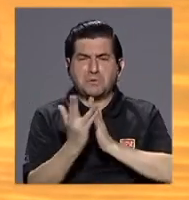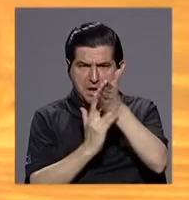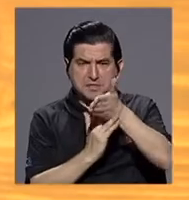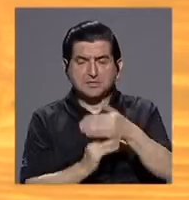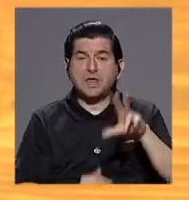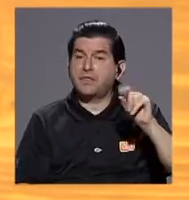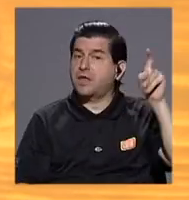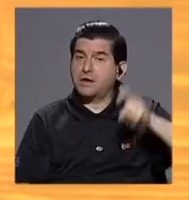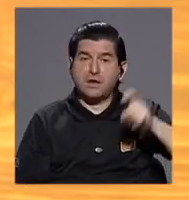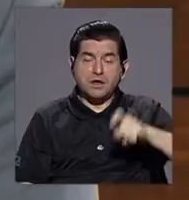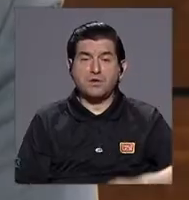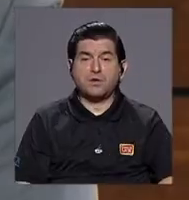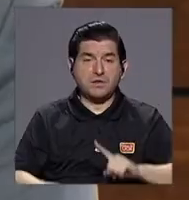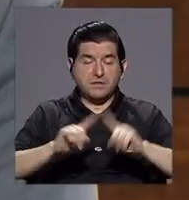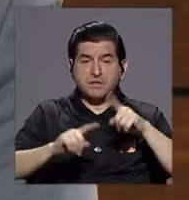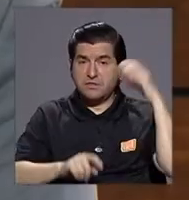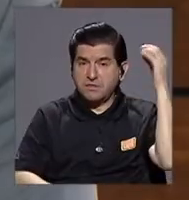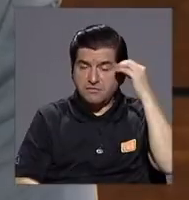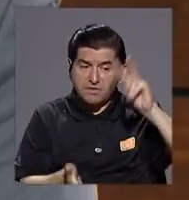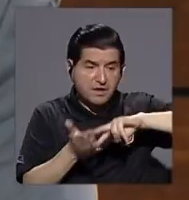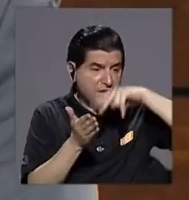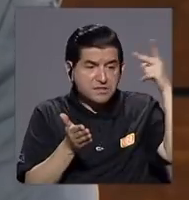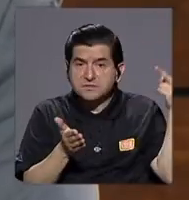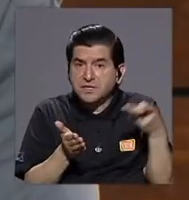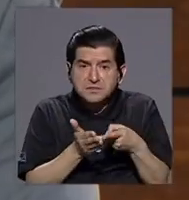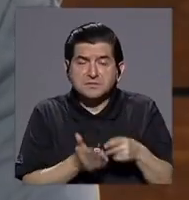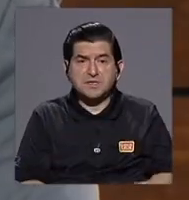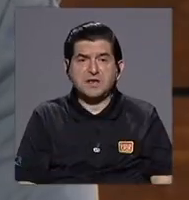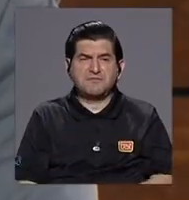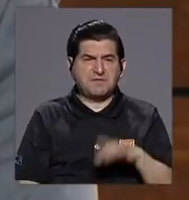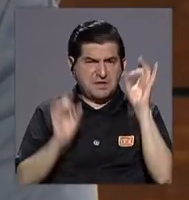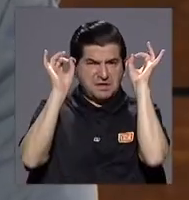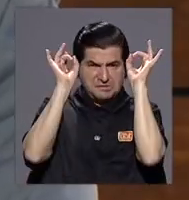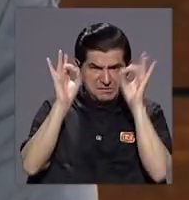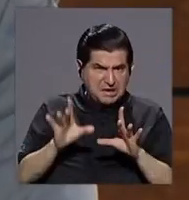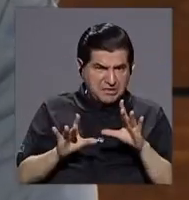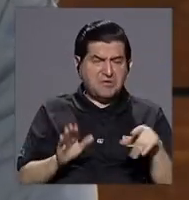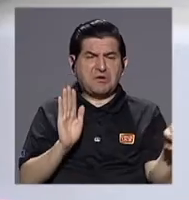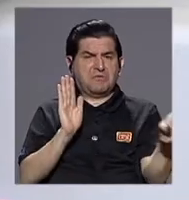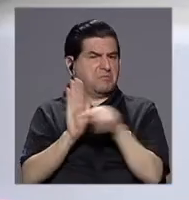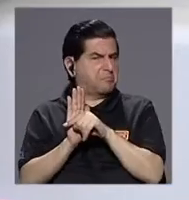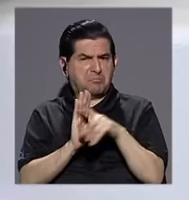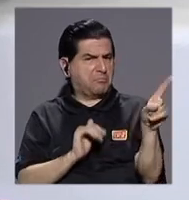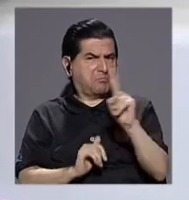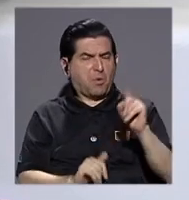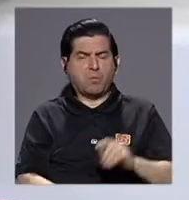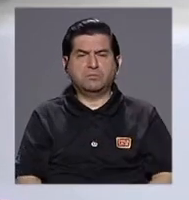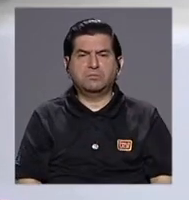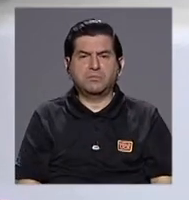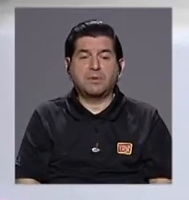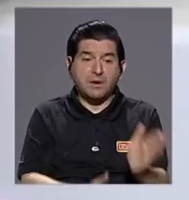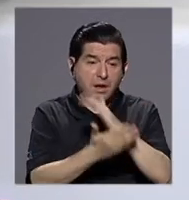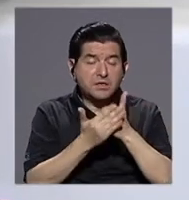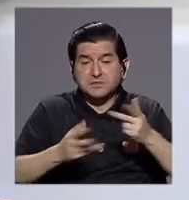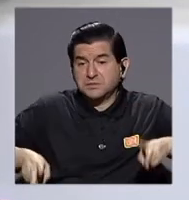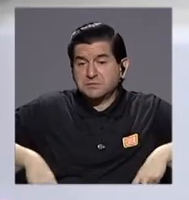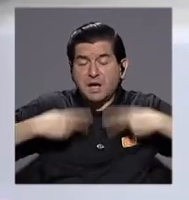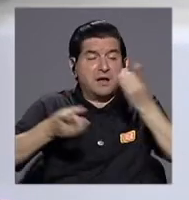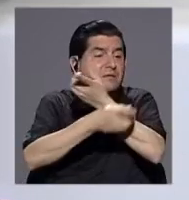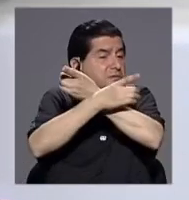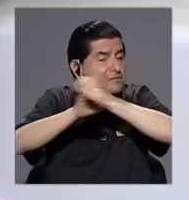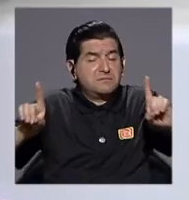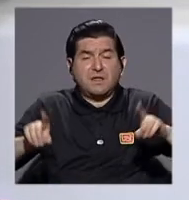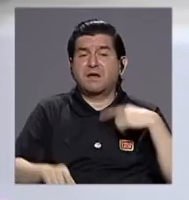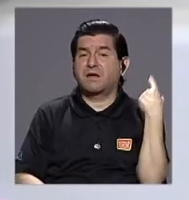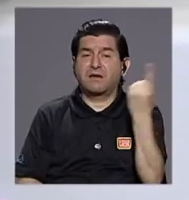verla necesariamente como algo perverso o negativo, sino como parte de la vida democrática